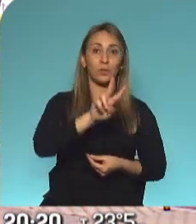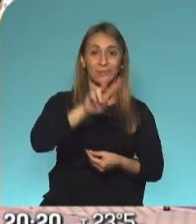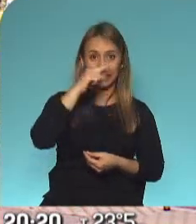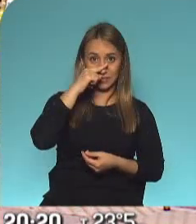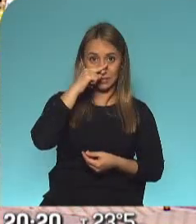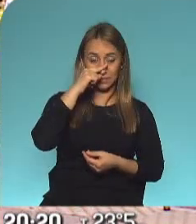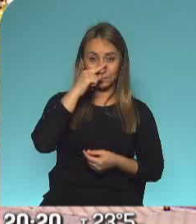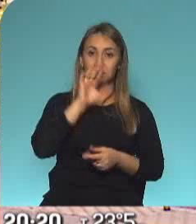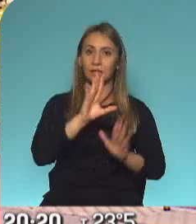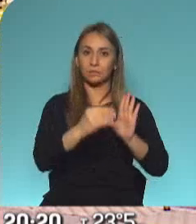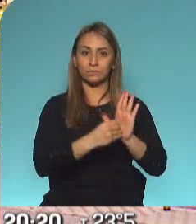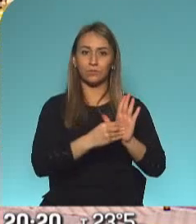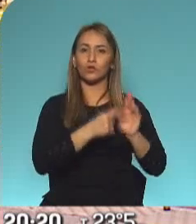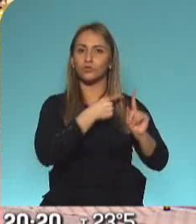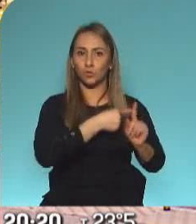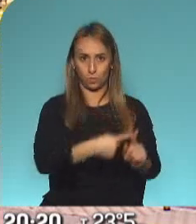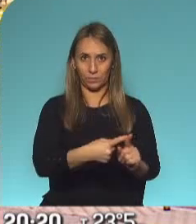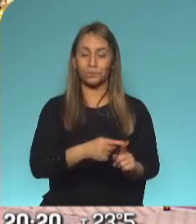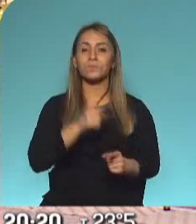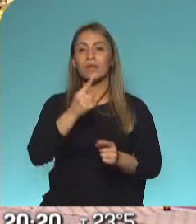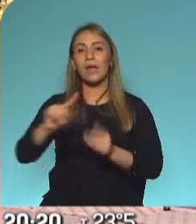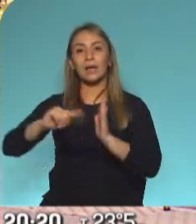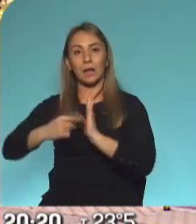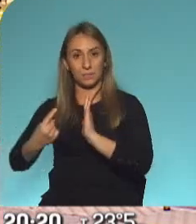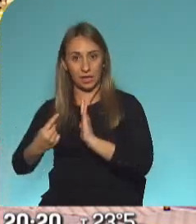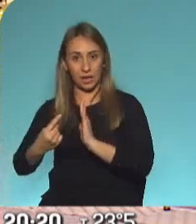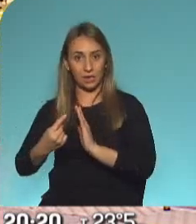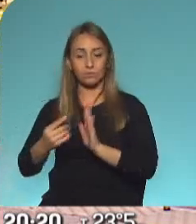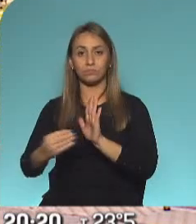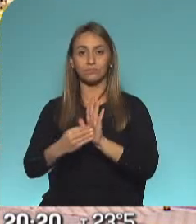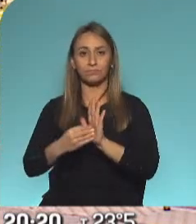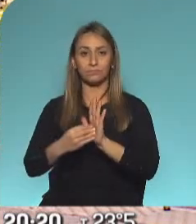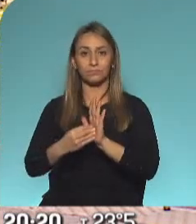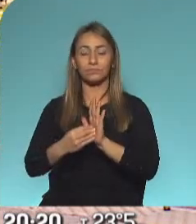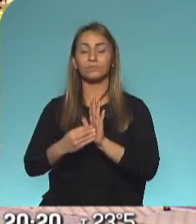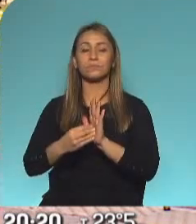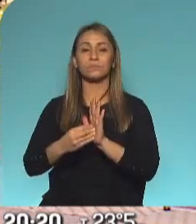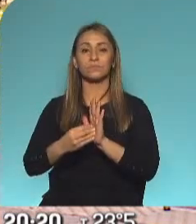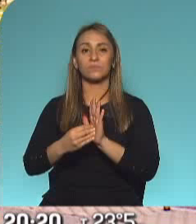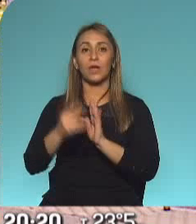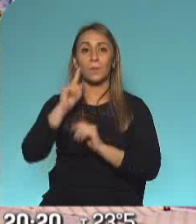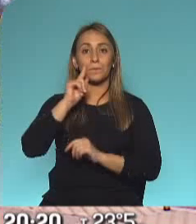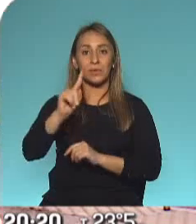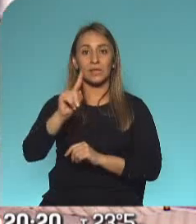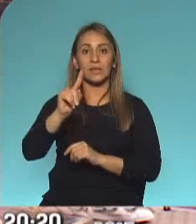134.127 según los registros anteriores. En cambio, en la ciudad de Buenos Aires se registraron en este reporte vespertino